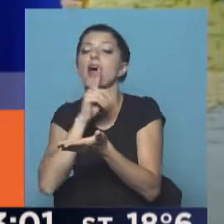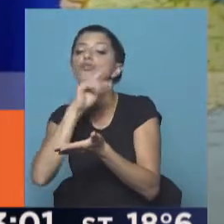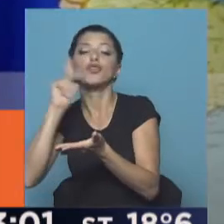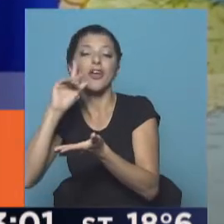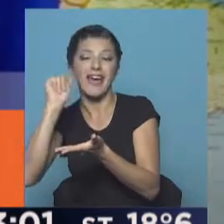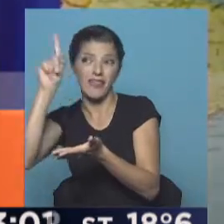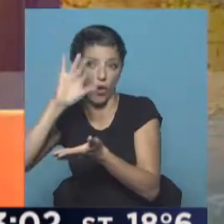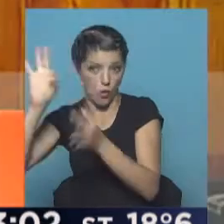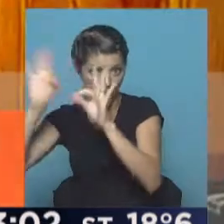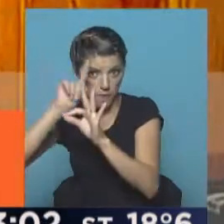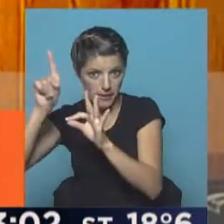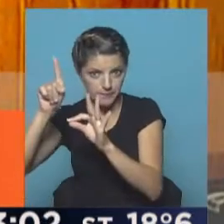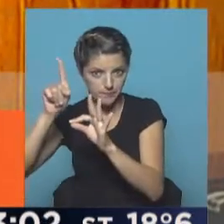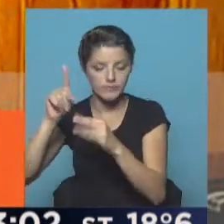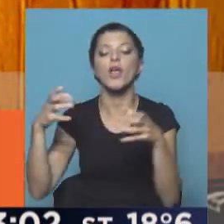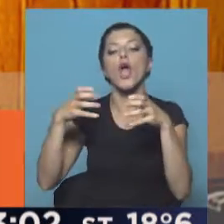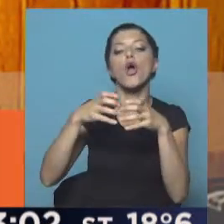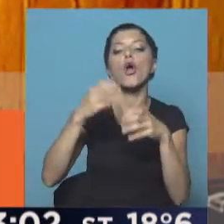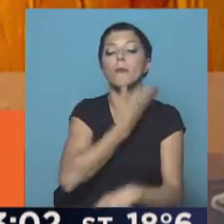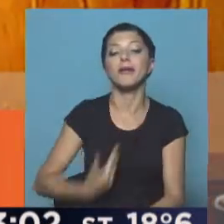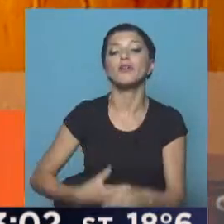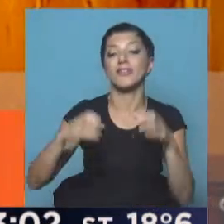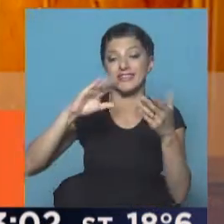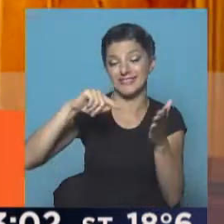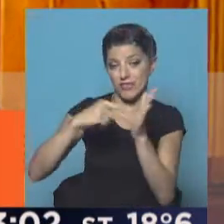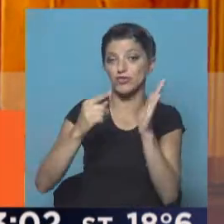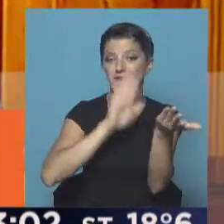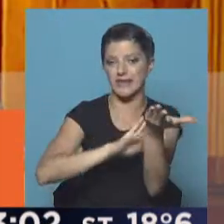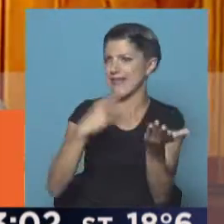europea. El gobierno de centroizquierda de Alexis Tsipras promovió el